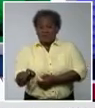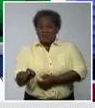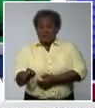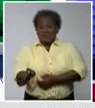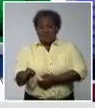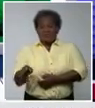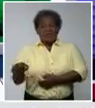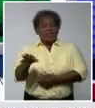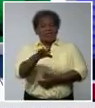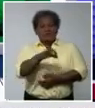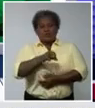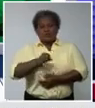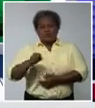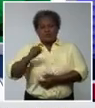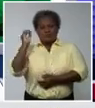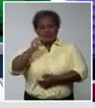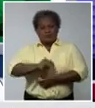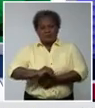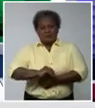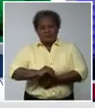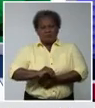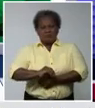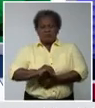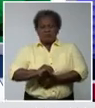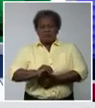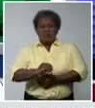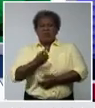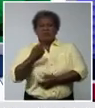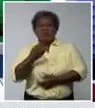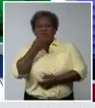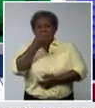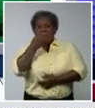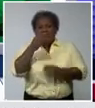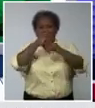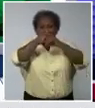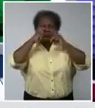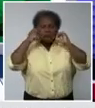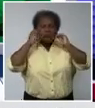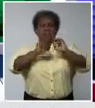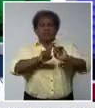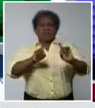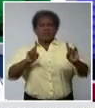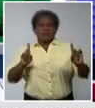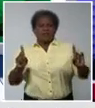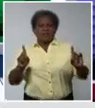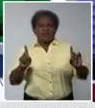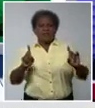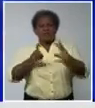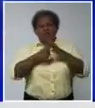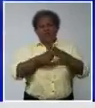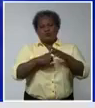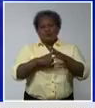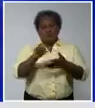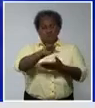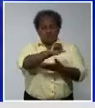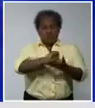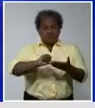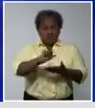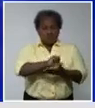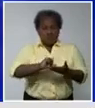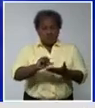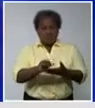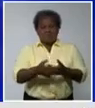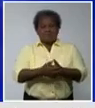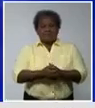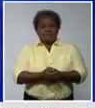lo que conocemos. No hay que decir que gasobuco, distanciamiento, soluciones desinfectantes. Bueno,